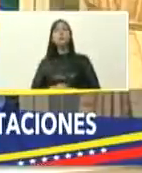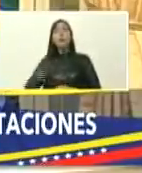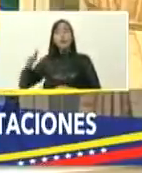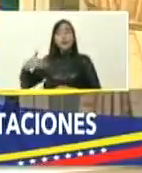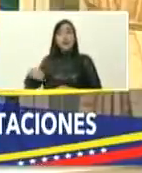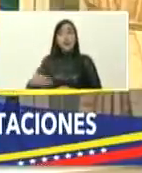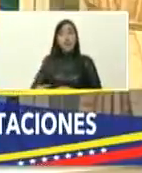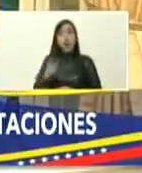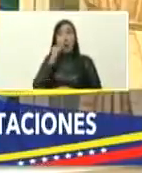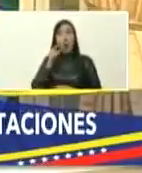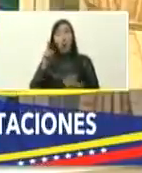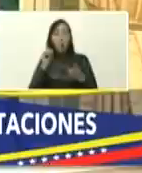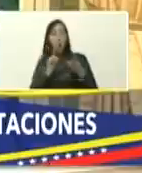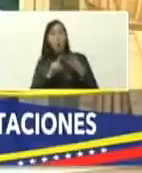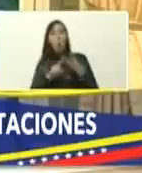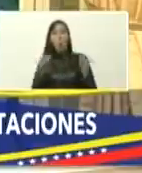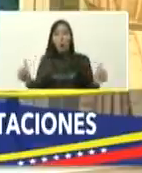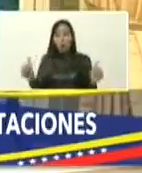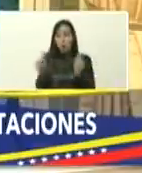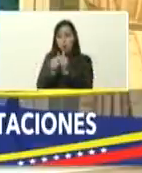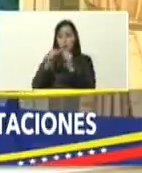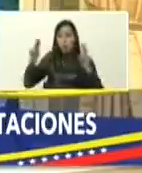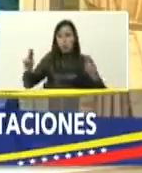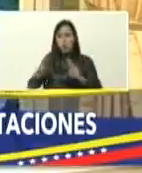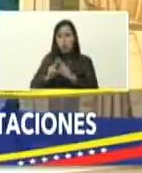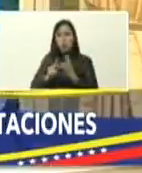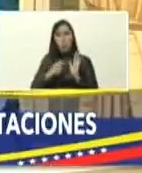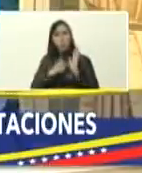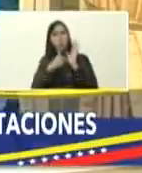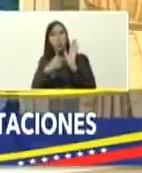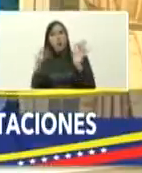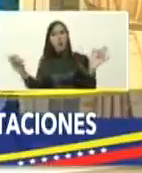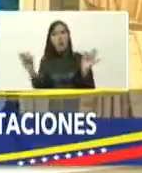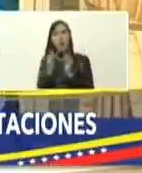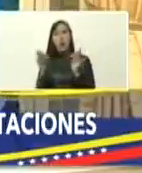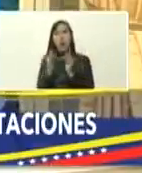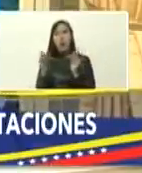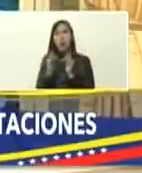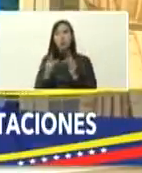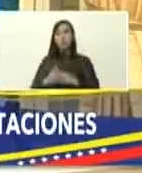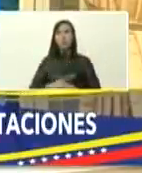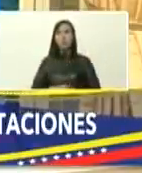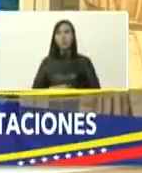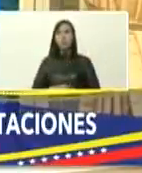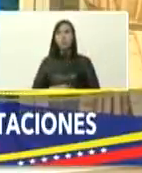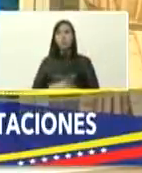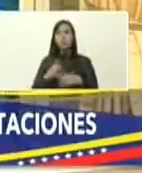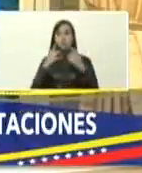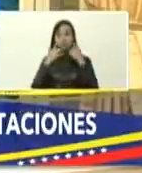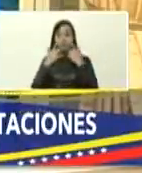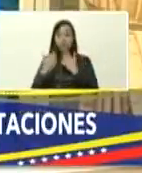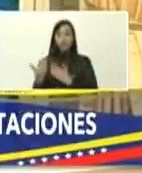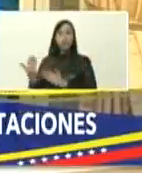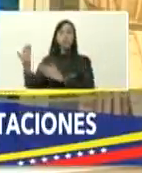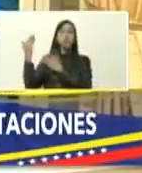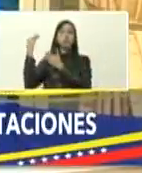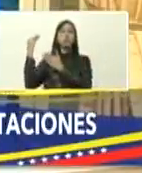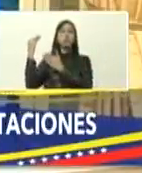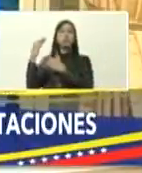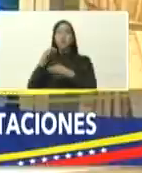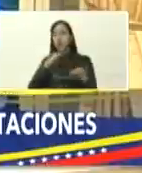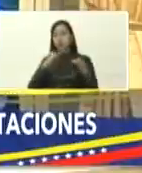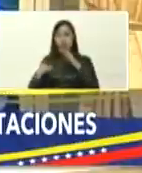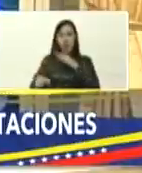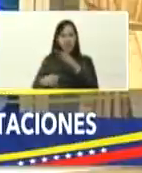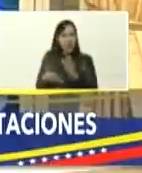Cleto Serrano. Bueno, Kendi, muéstranos el procesamiento de algas para la exportación, para